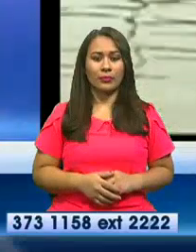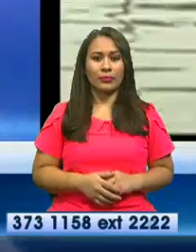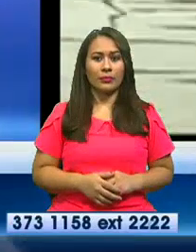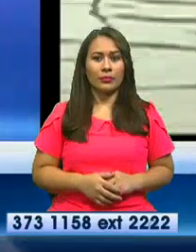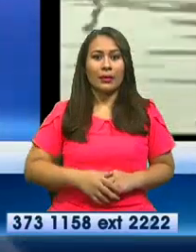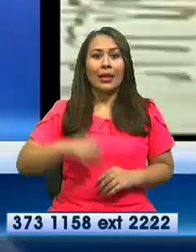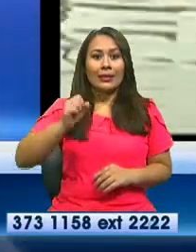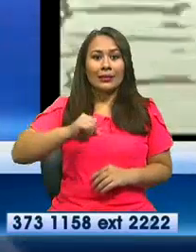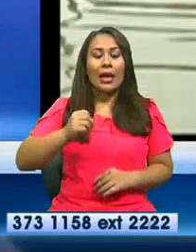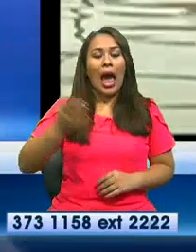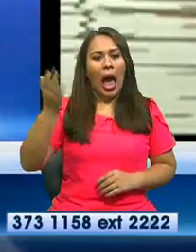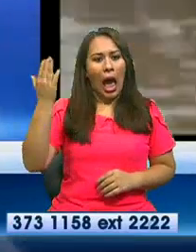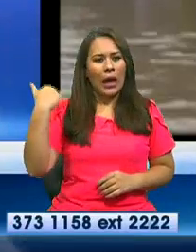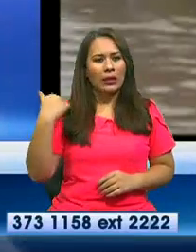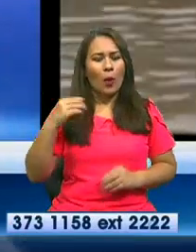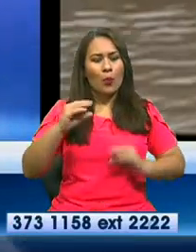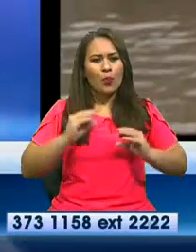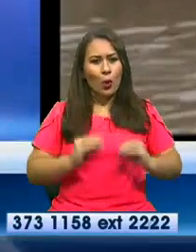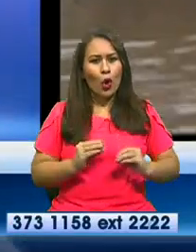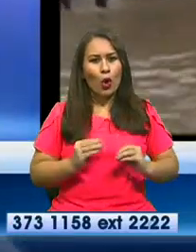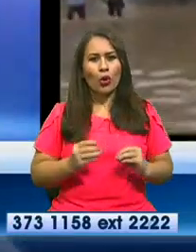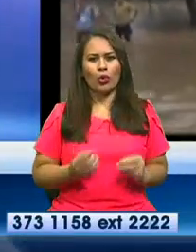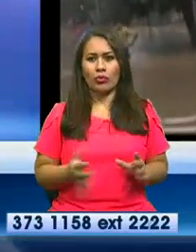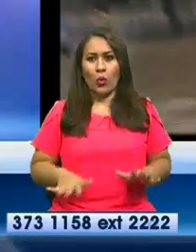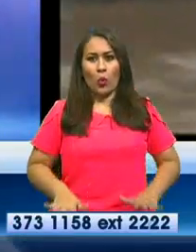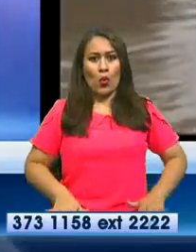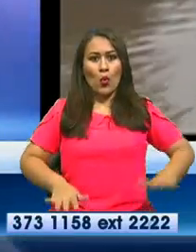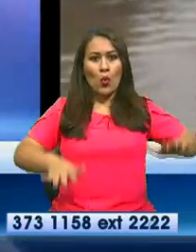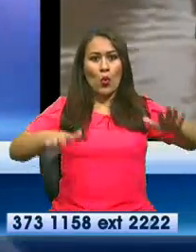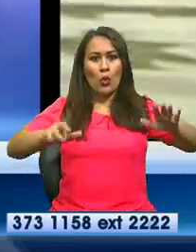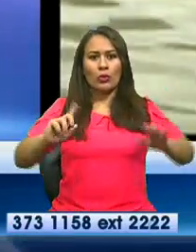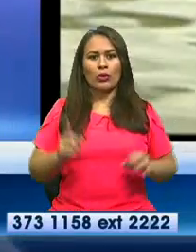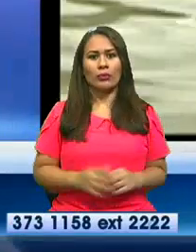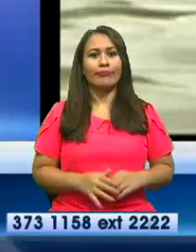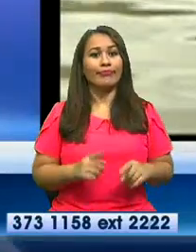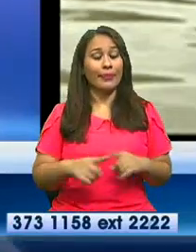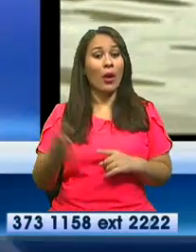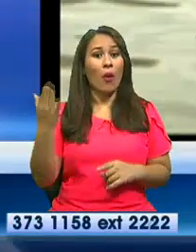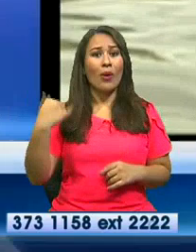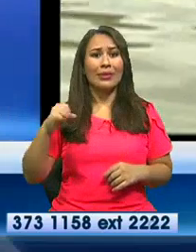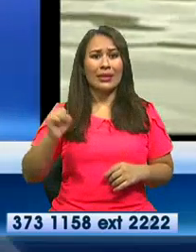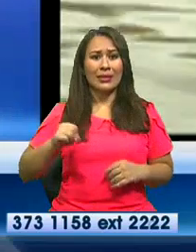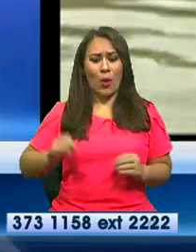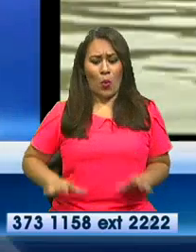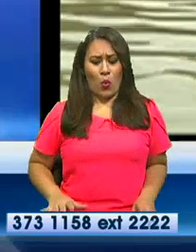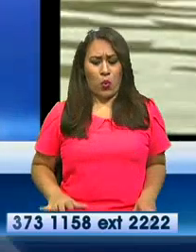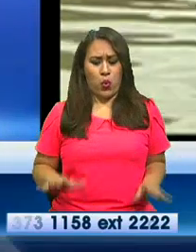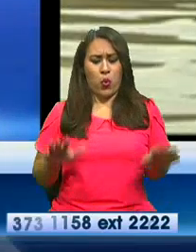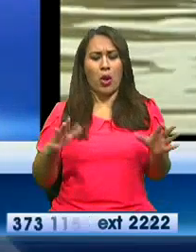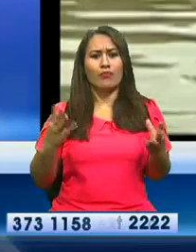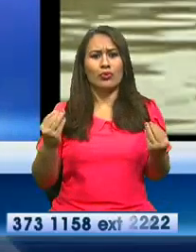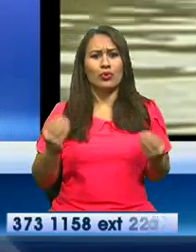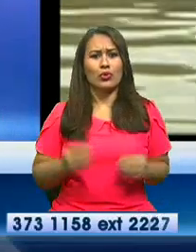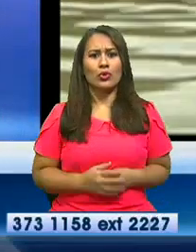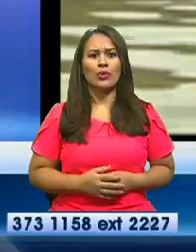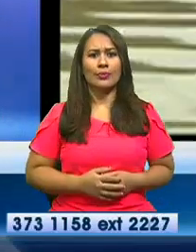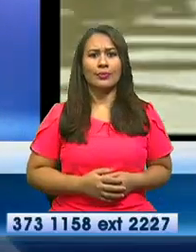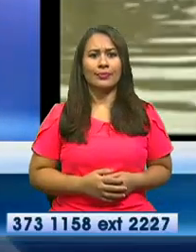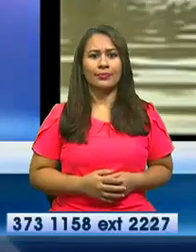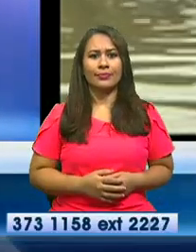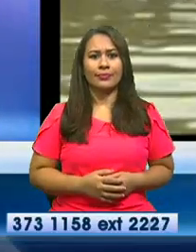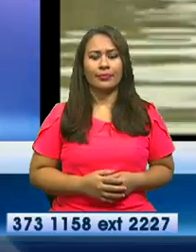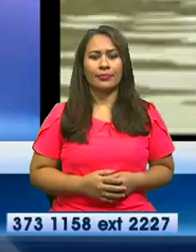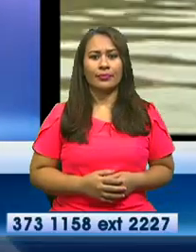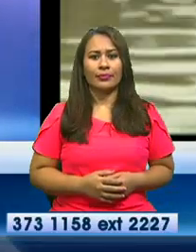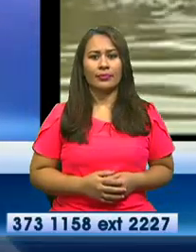La otra vez tuvo, pero no se llenó. ¿No fue así? Sí, claro, y ahora de una vez, mire lo que estamos. Y ya en este mes